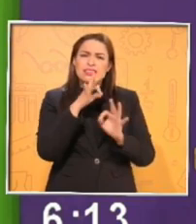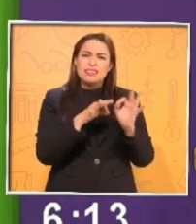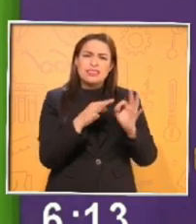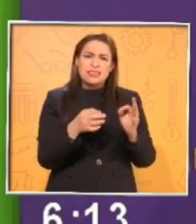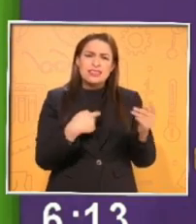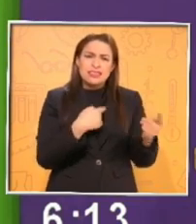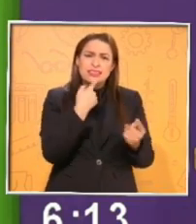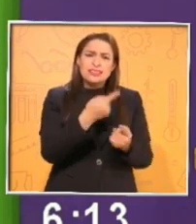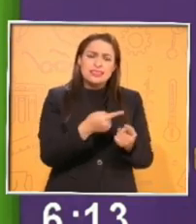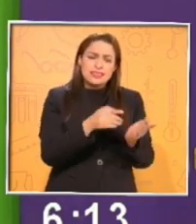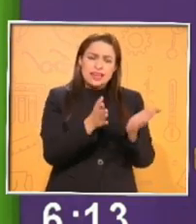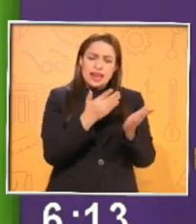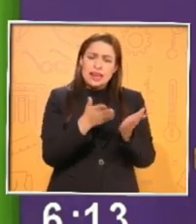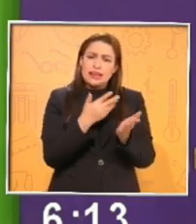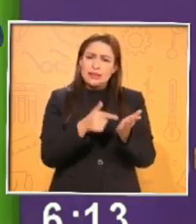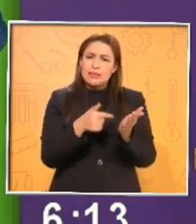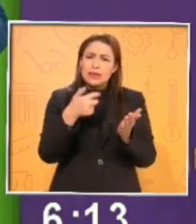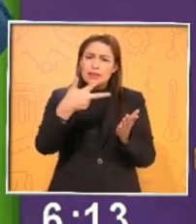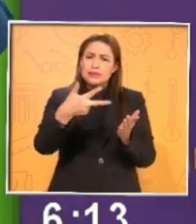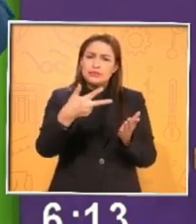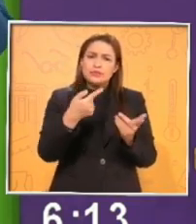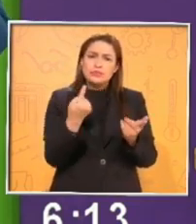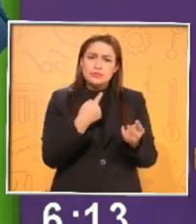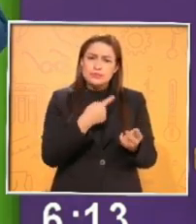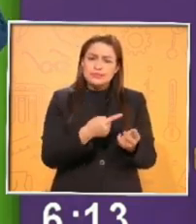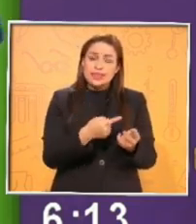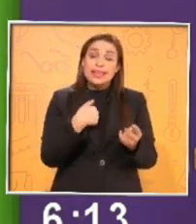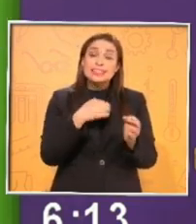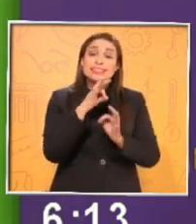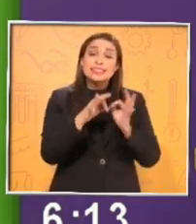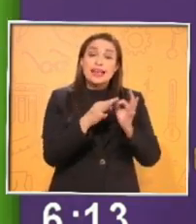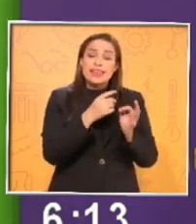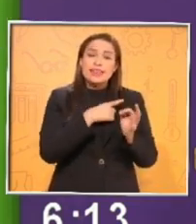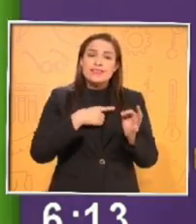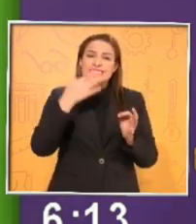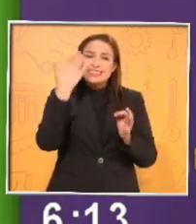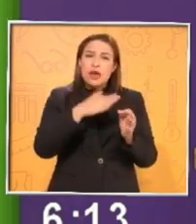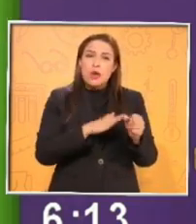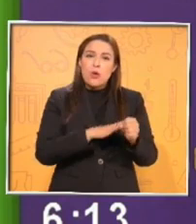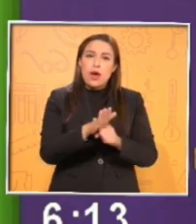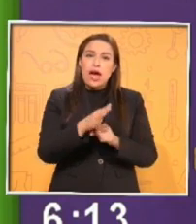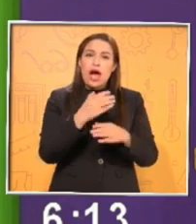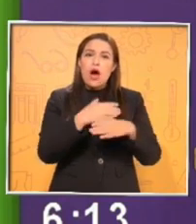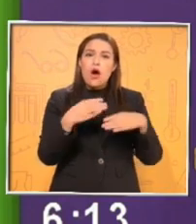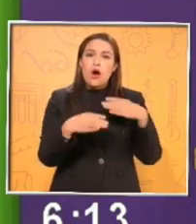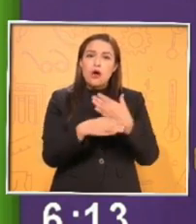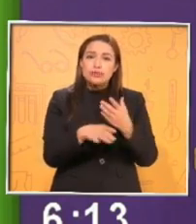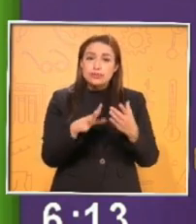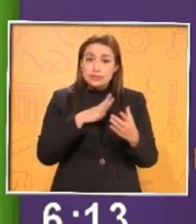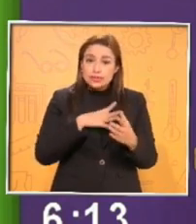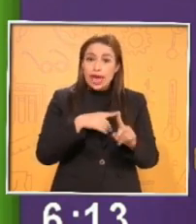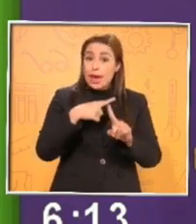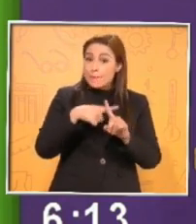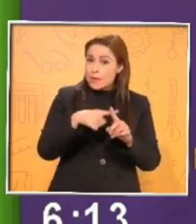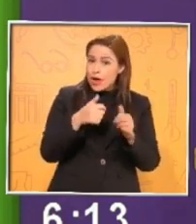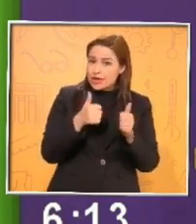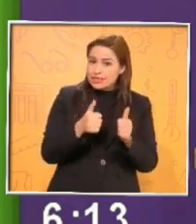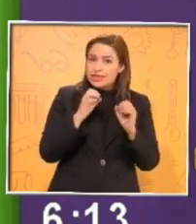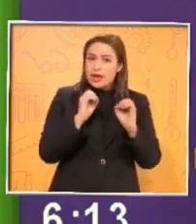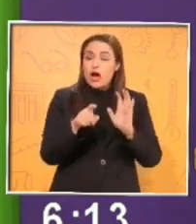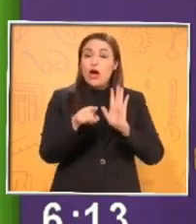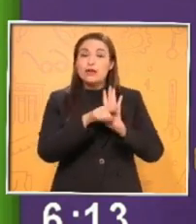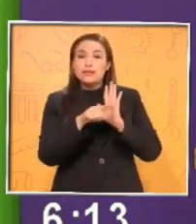8? Se trata de establecer los aspectos positivos y negativos de los celulares. Esa